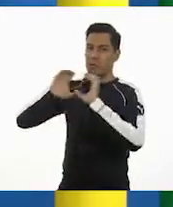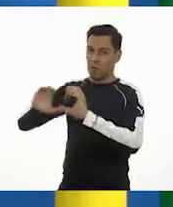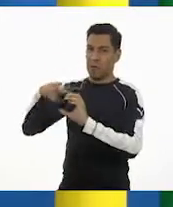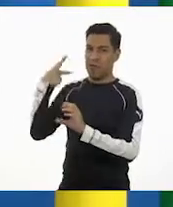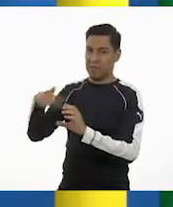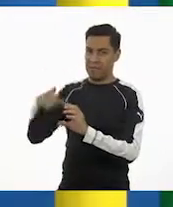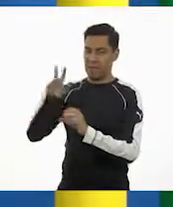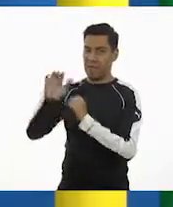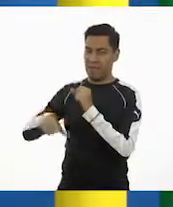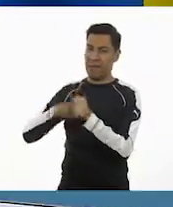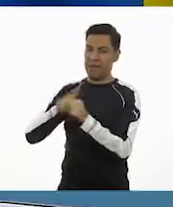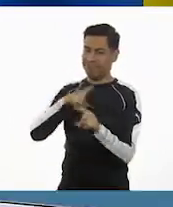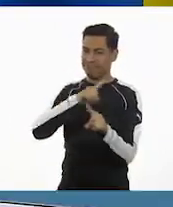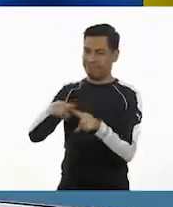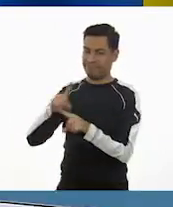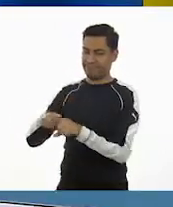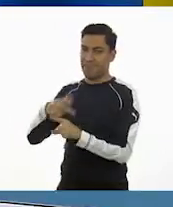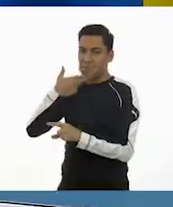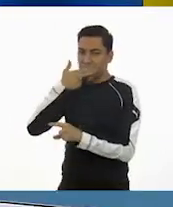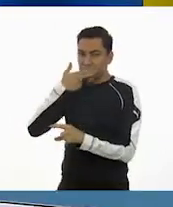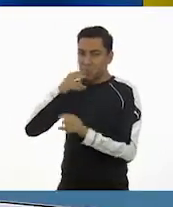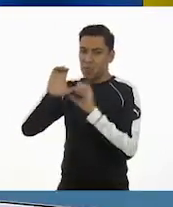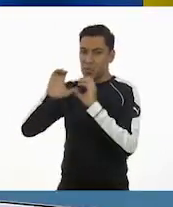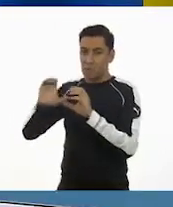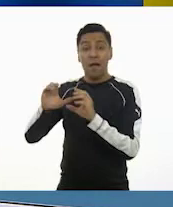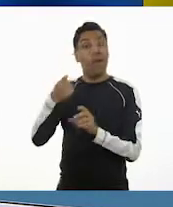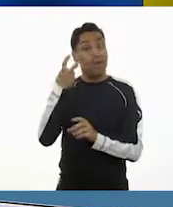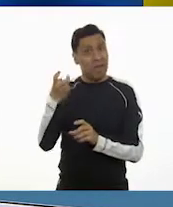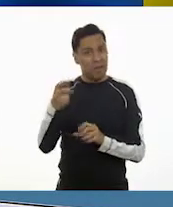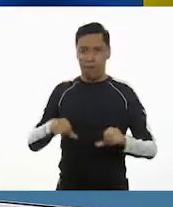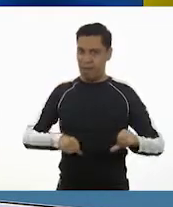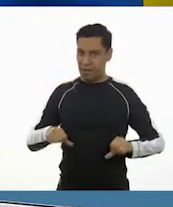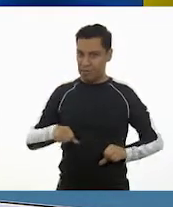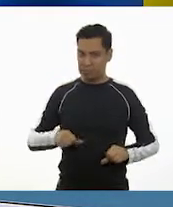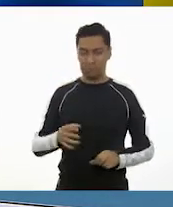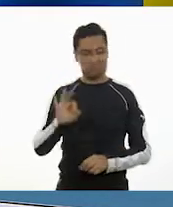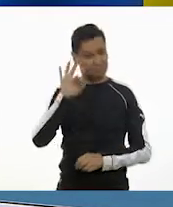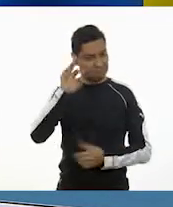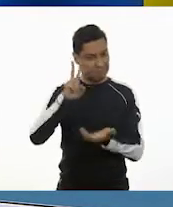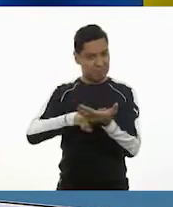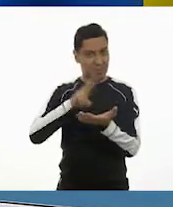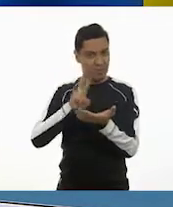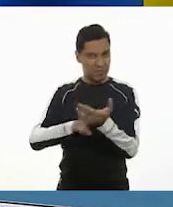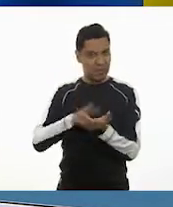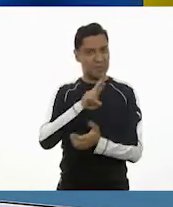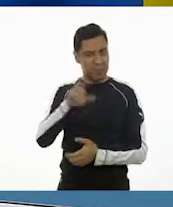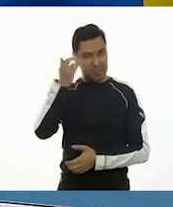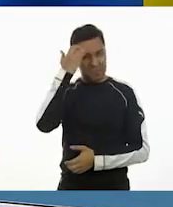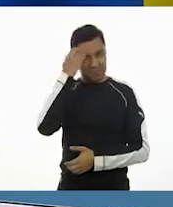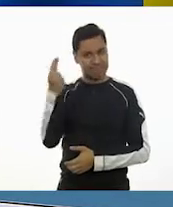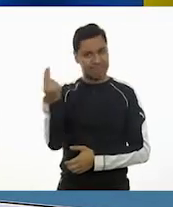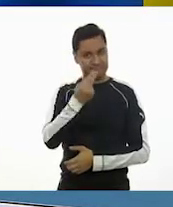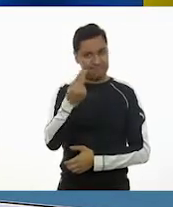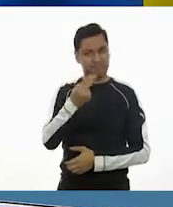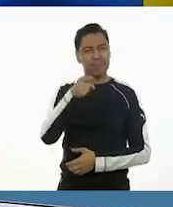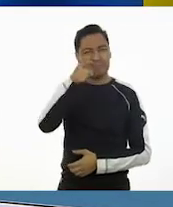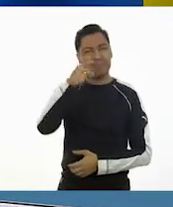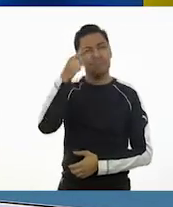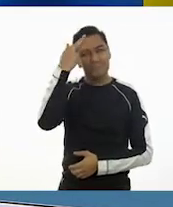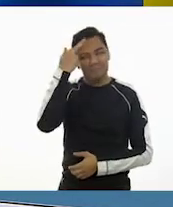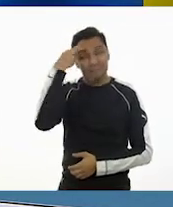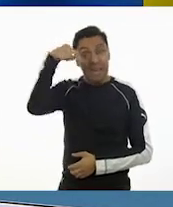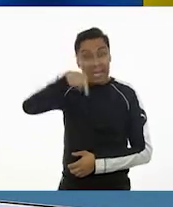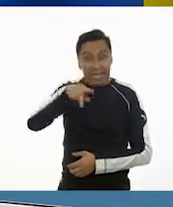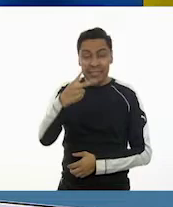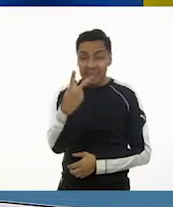obteniendo beneficios. Esas son acciones muy valiosas que hay que reconocer. Y recuérdenlo cada vez que vean a Jolisto en